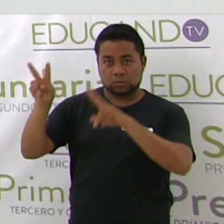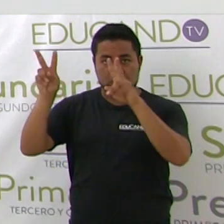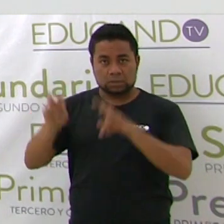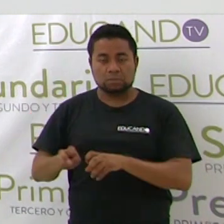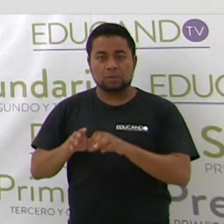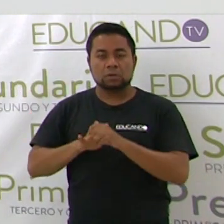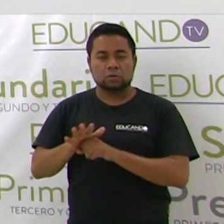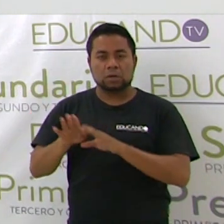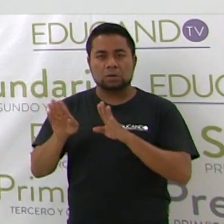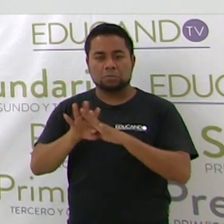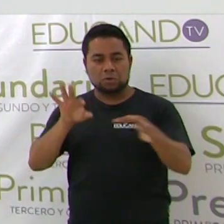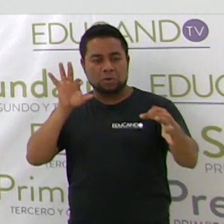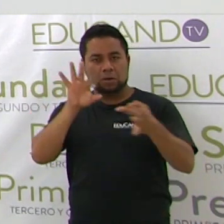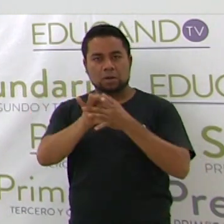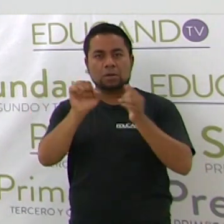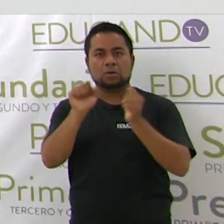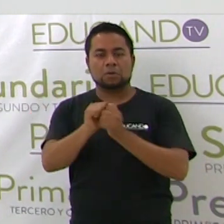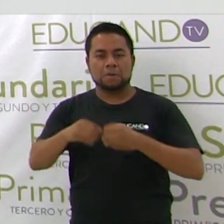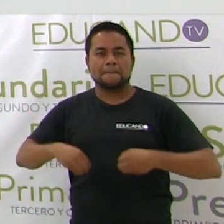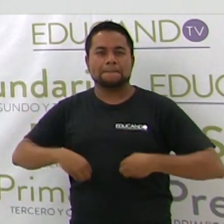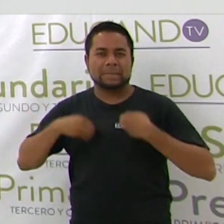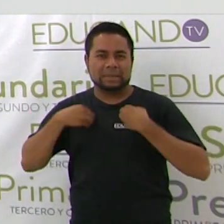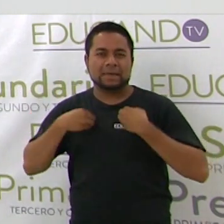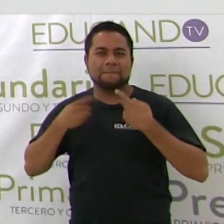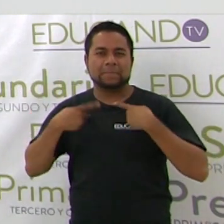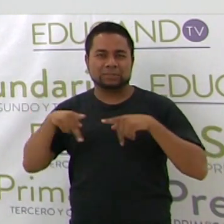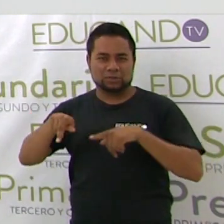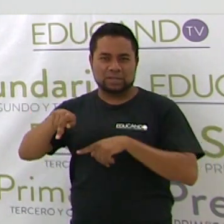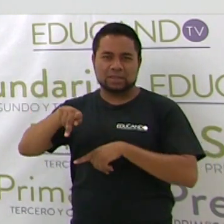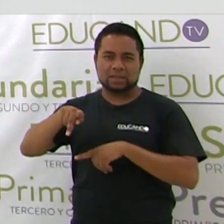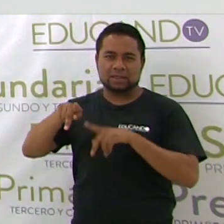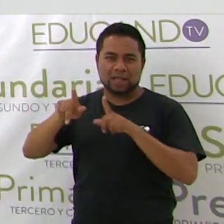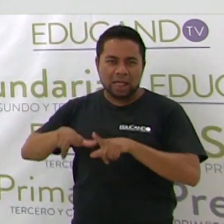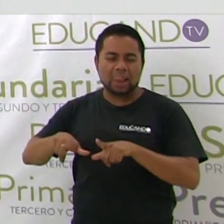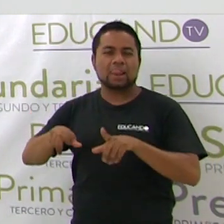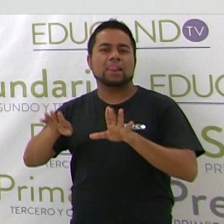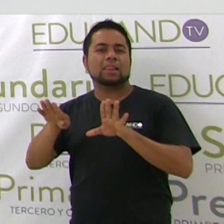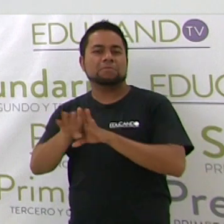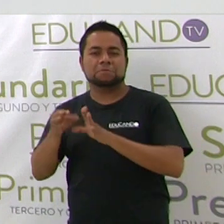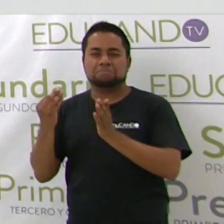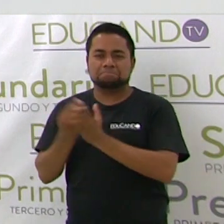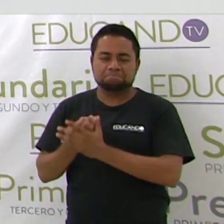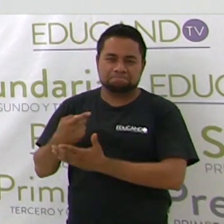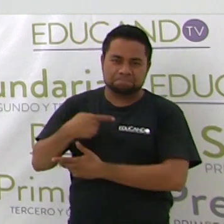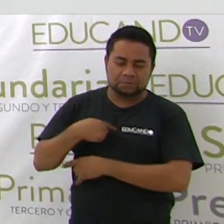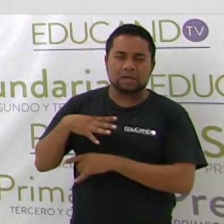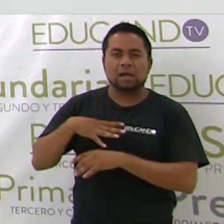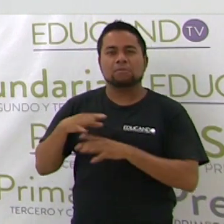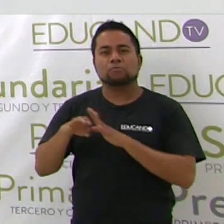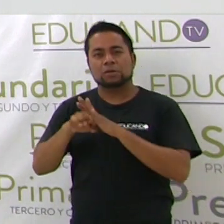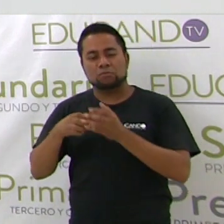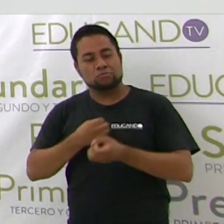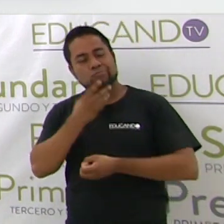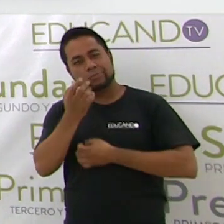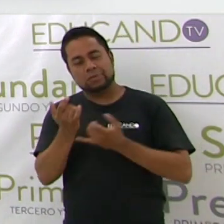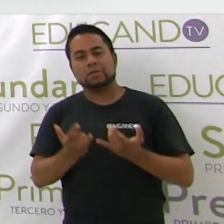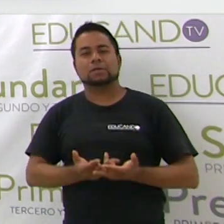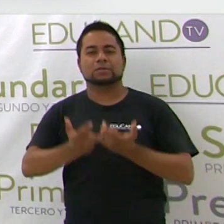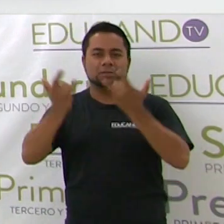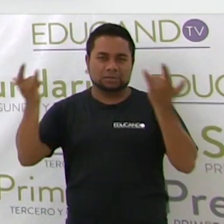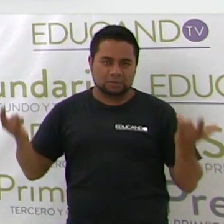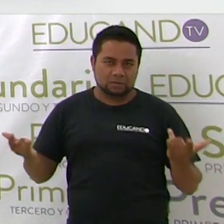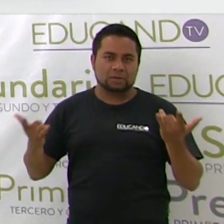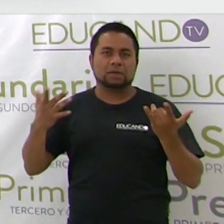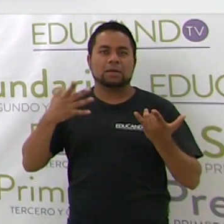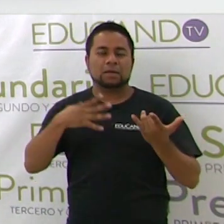los ligan con su vida personal, con su historia personal, y nos presentan anécdotas, nos presentan